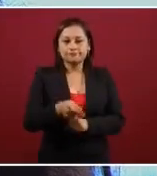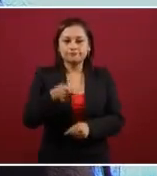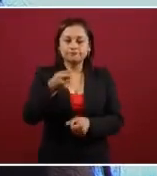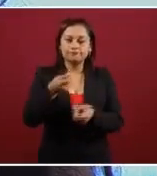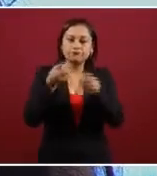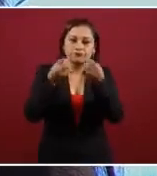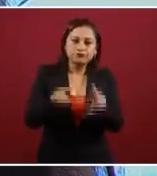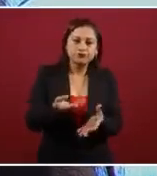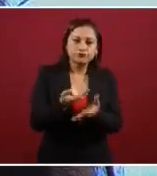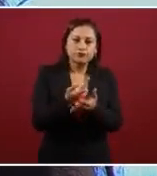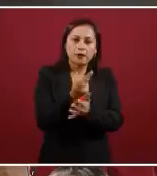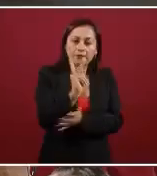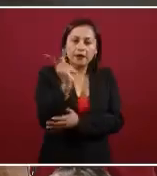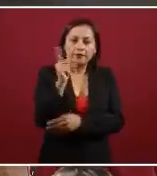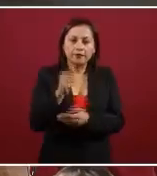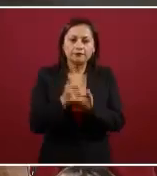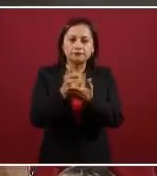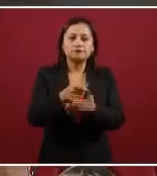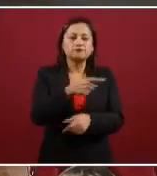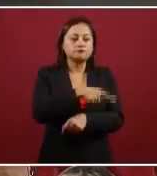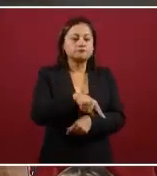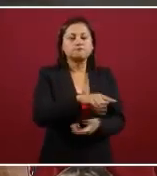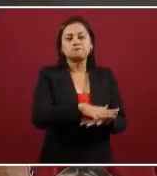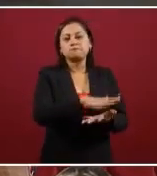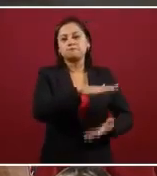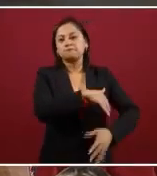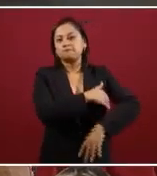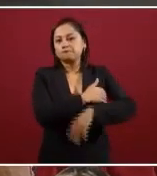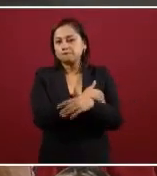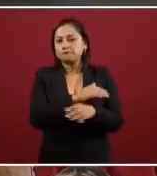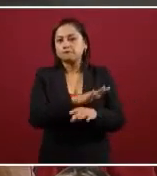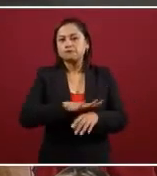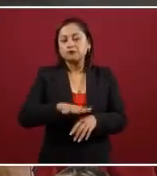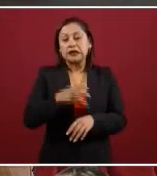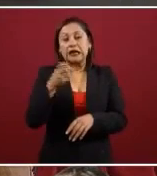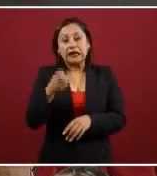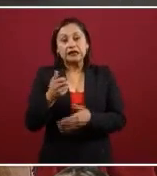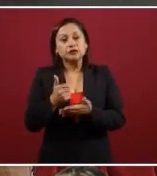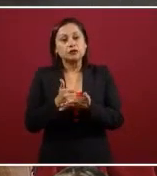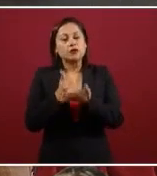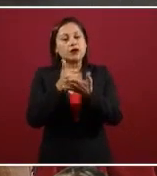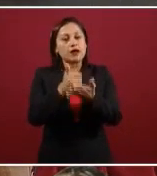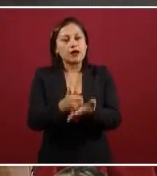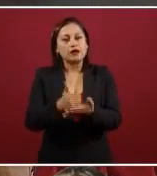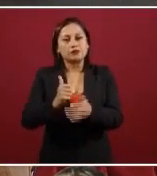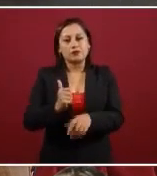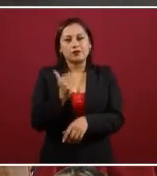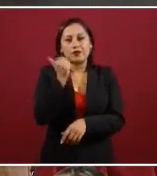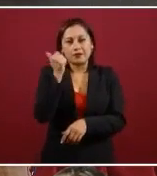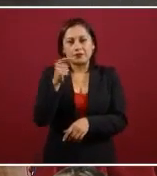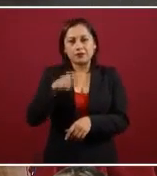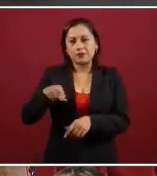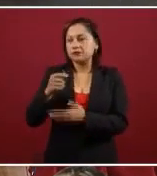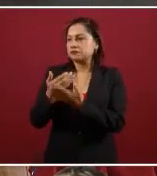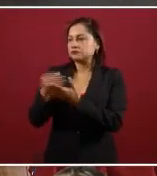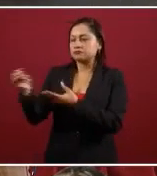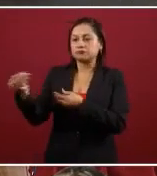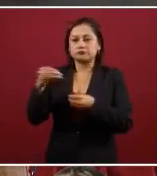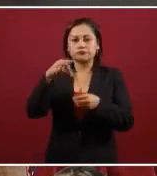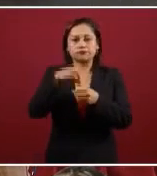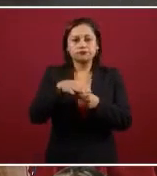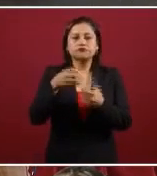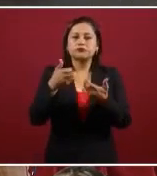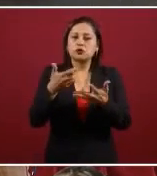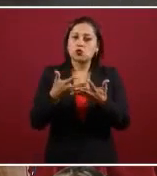nos hace tener el prendimiento más alto en la historia de la reforestación de este país.